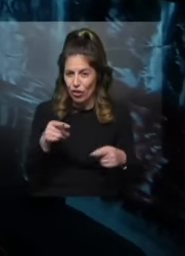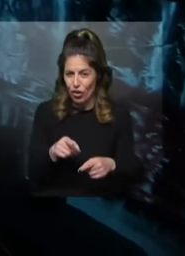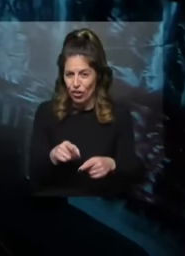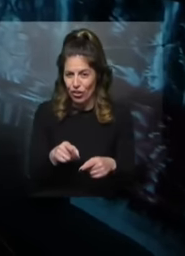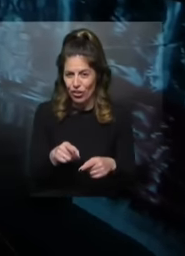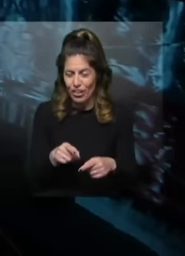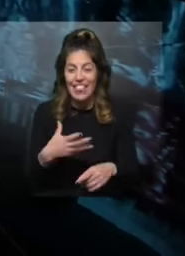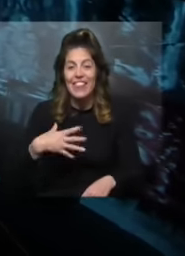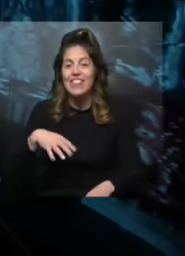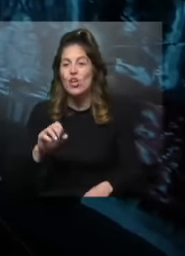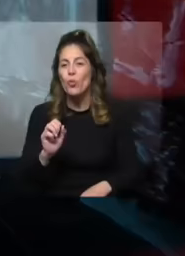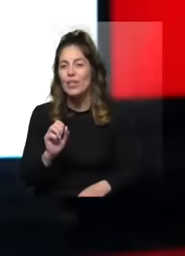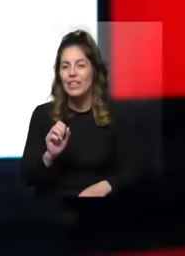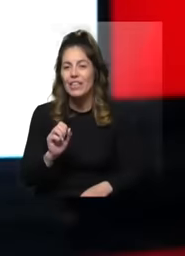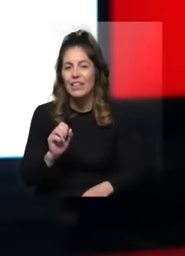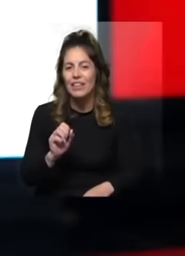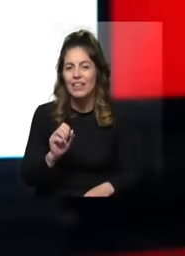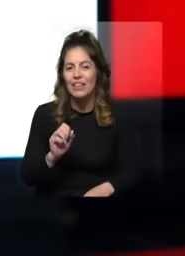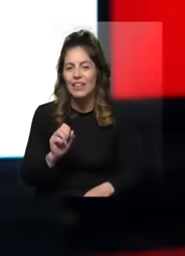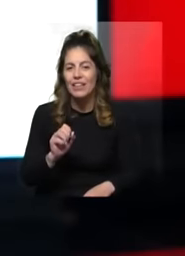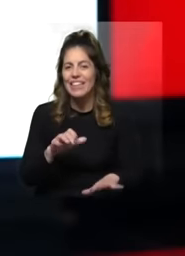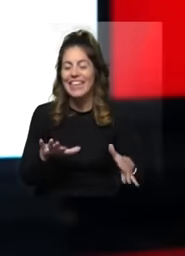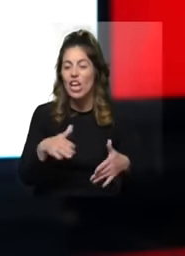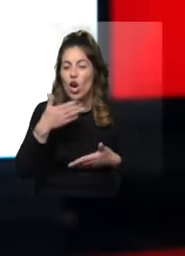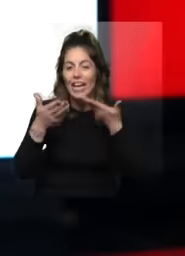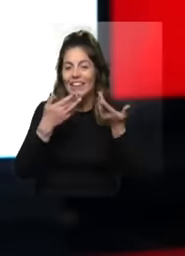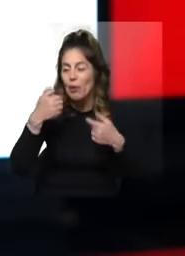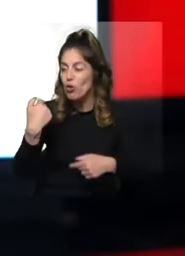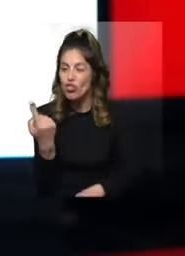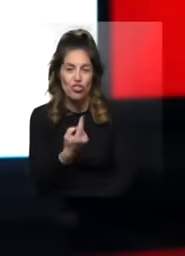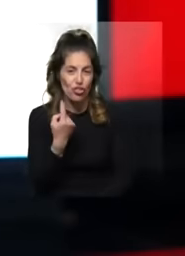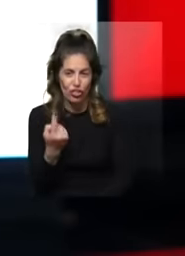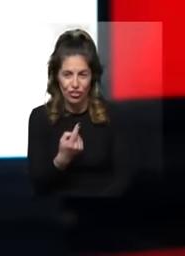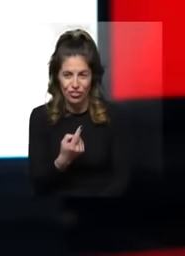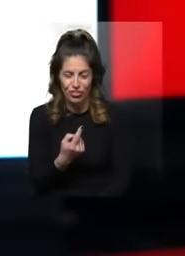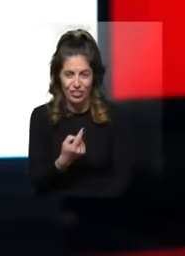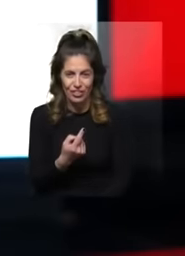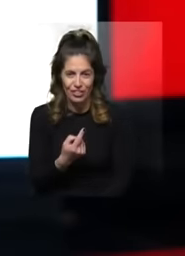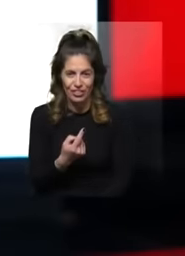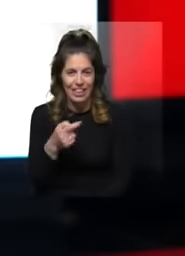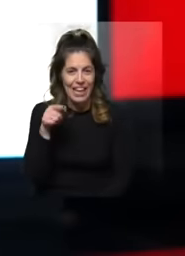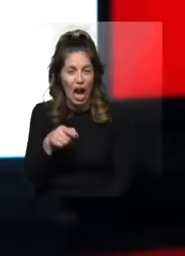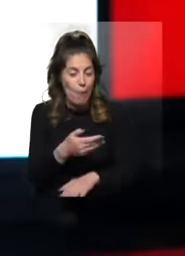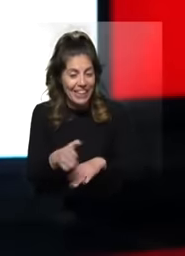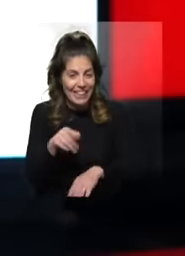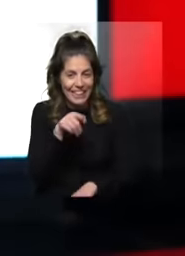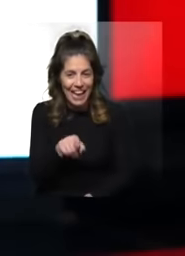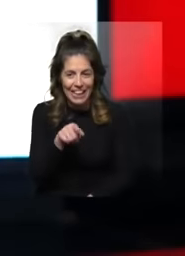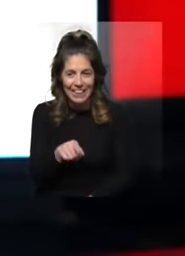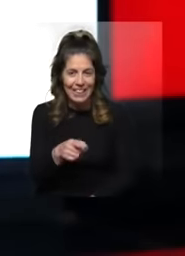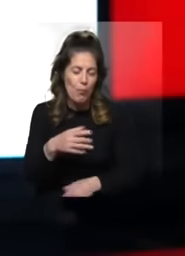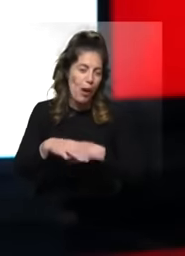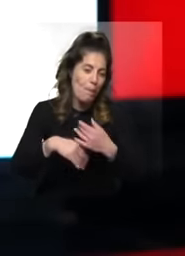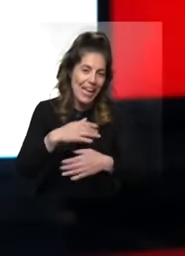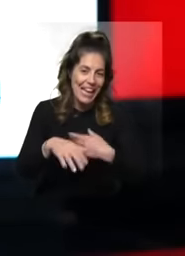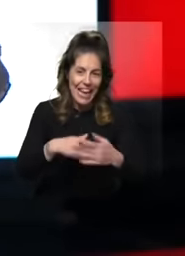De descubrir un poco... qué es lo que cantamos nosotros, ¿no? Y me parece que a partir de ahí, bueno, eso mezclado después